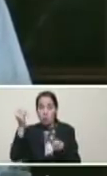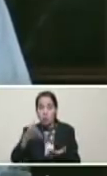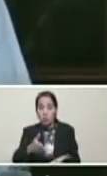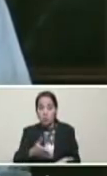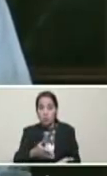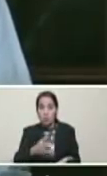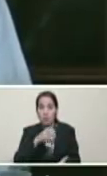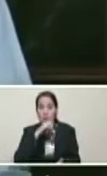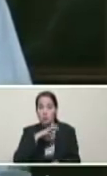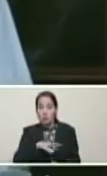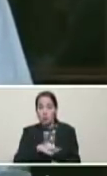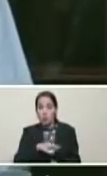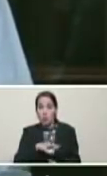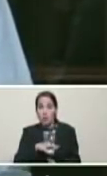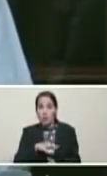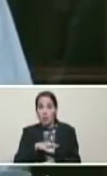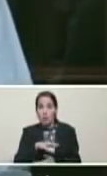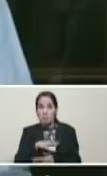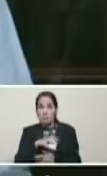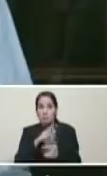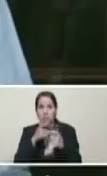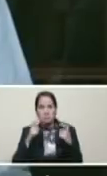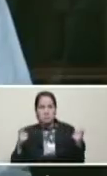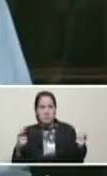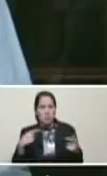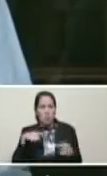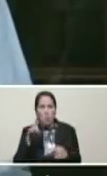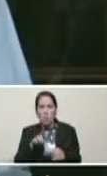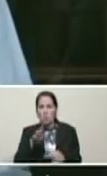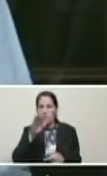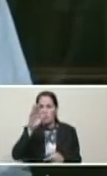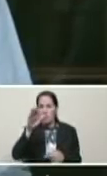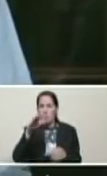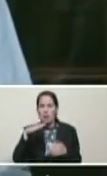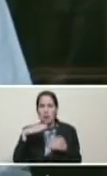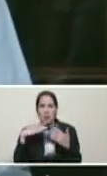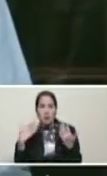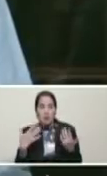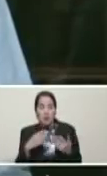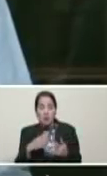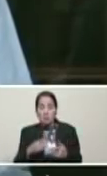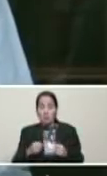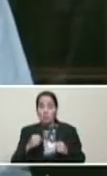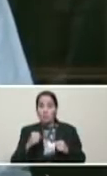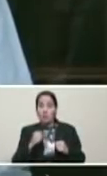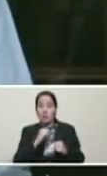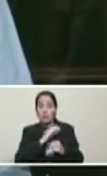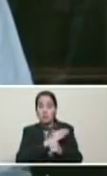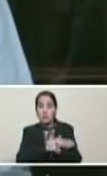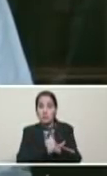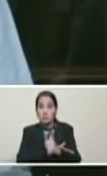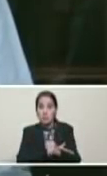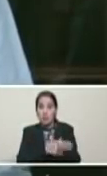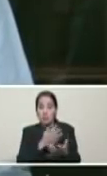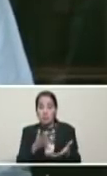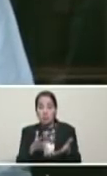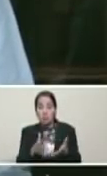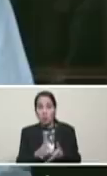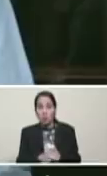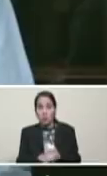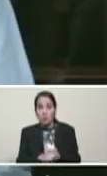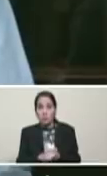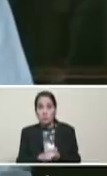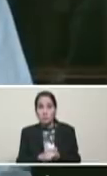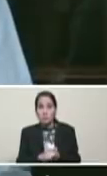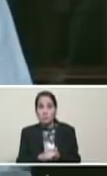grande de venezuela nuestro único destino es la grandeza la victoria la victoria compañero bueno